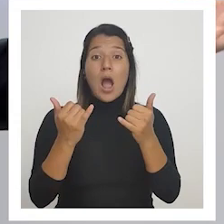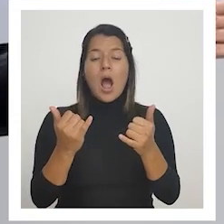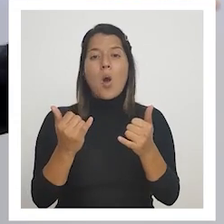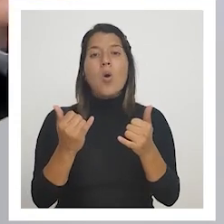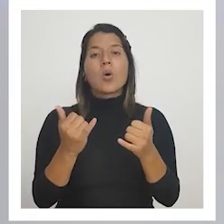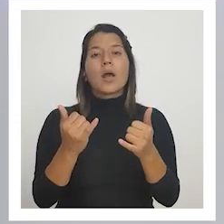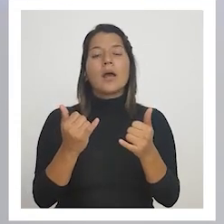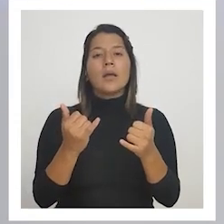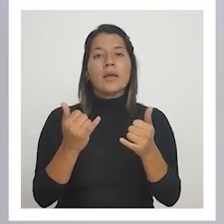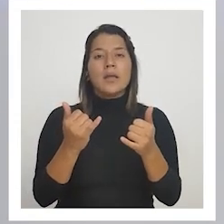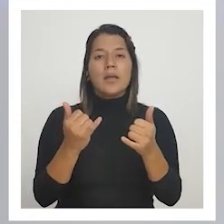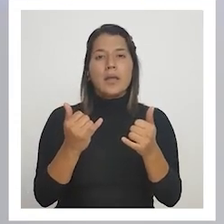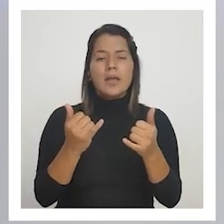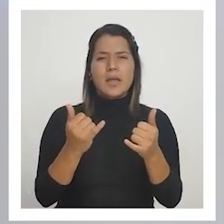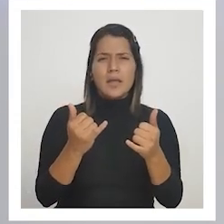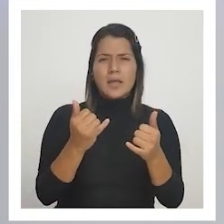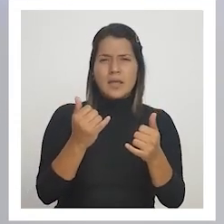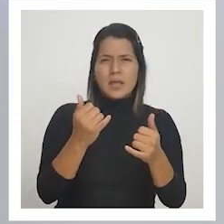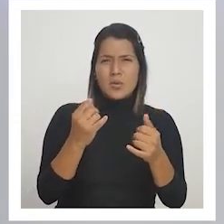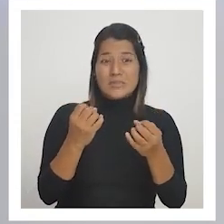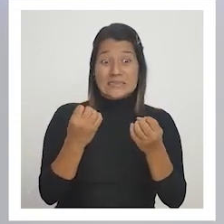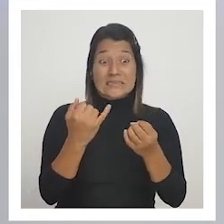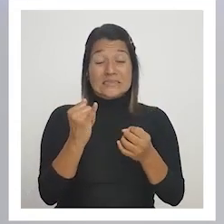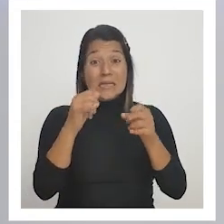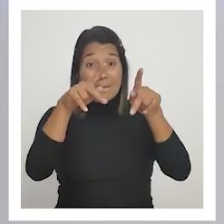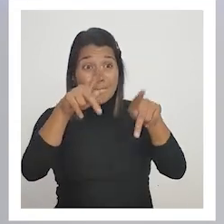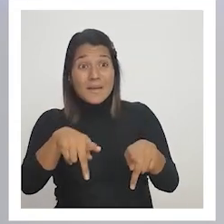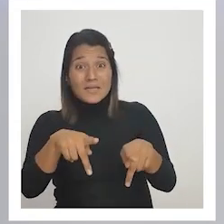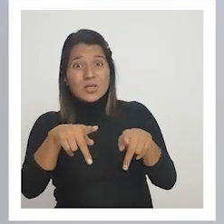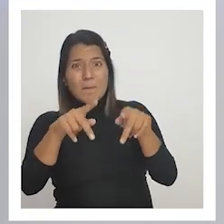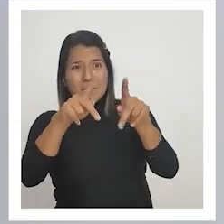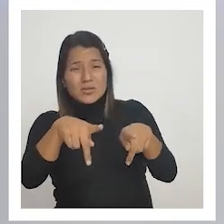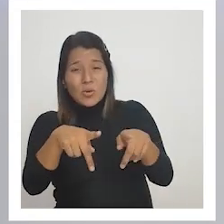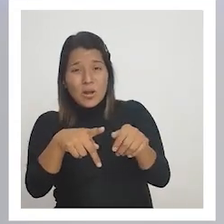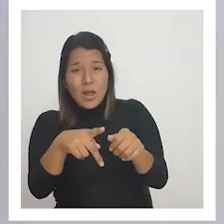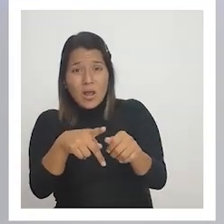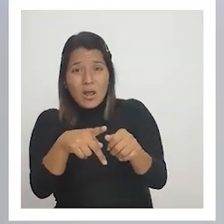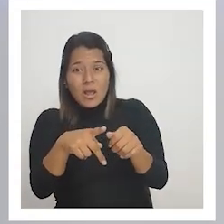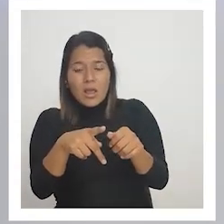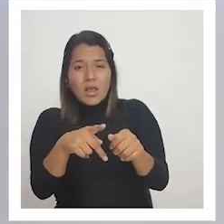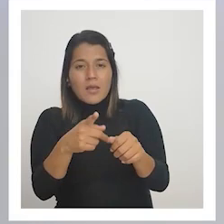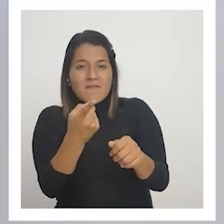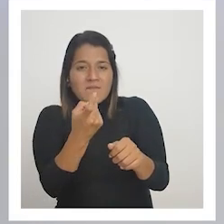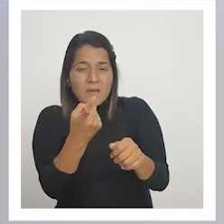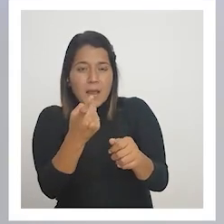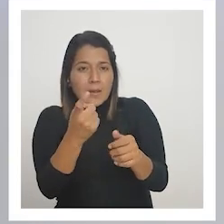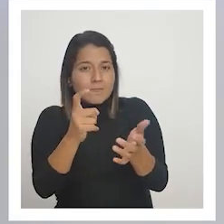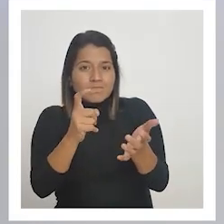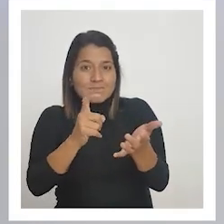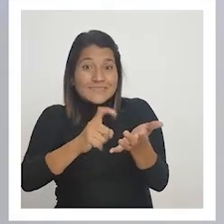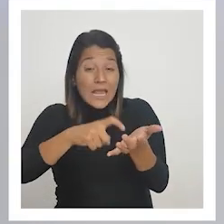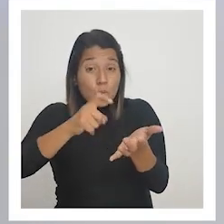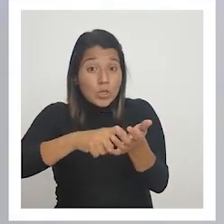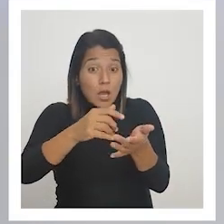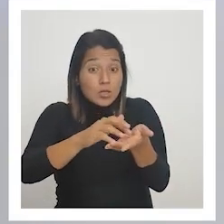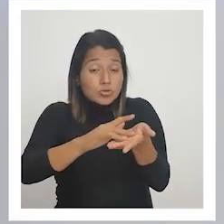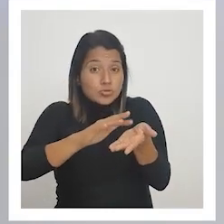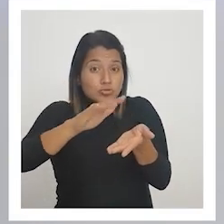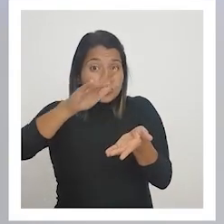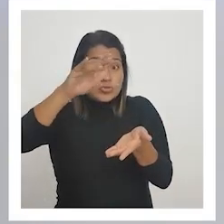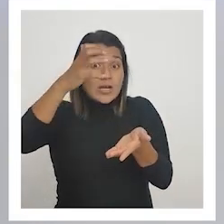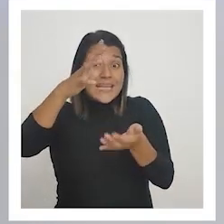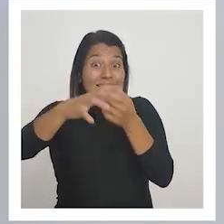15 años a una retroactividad de 4, eso es un elemento muy importante, sobre todo para quienes están empezando una